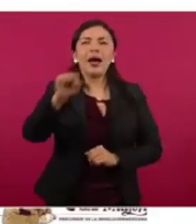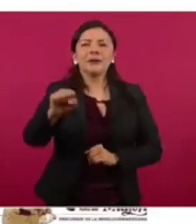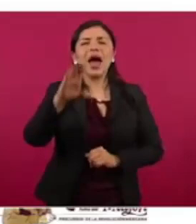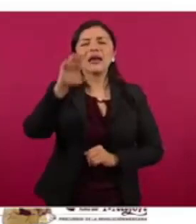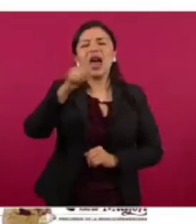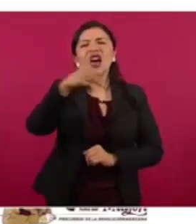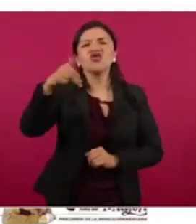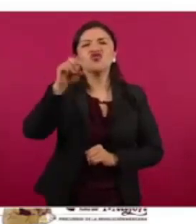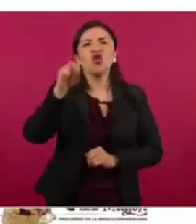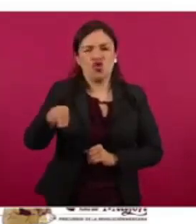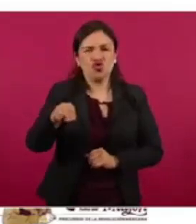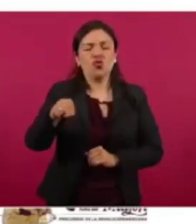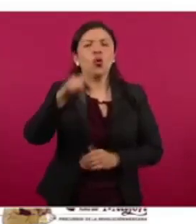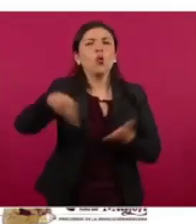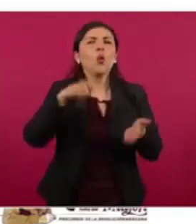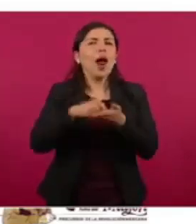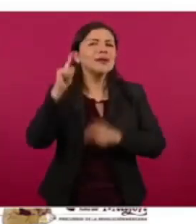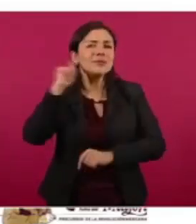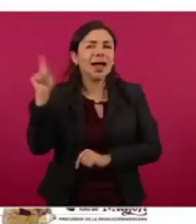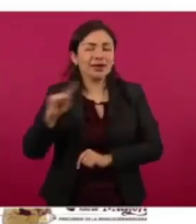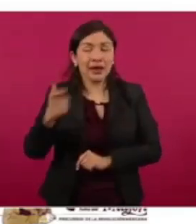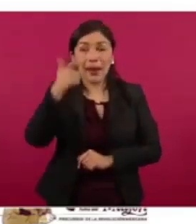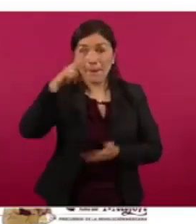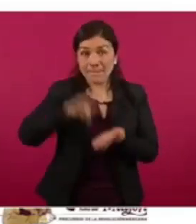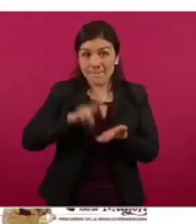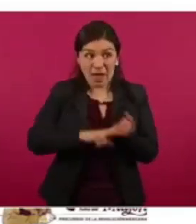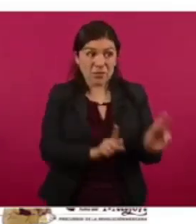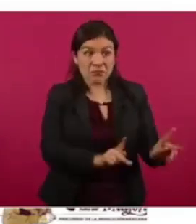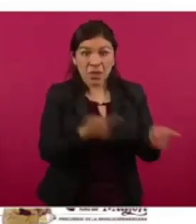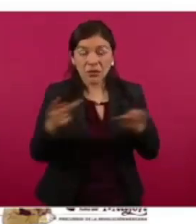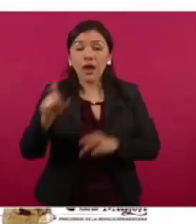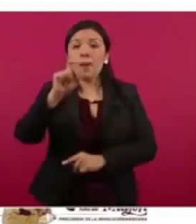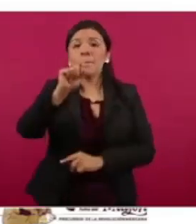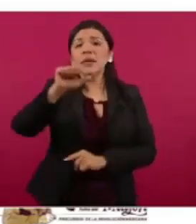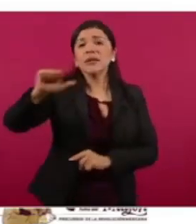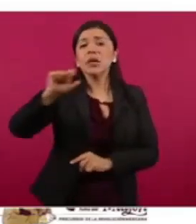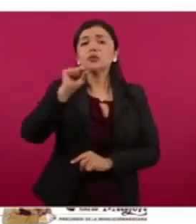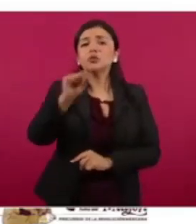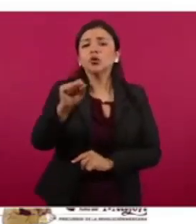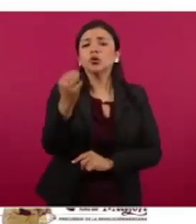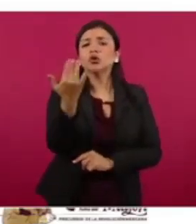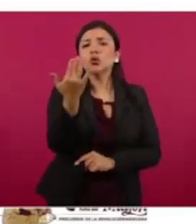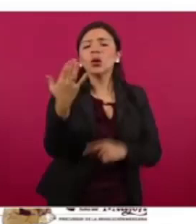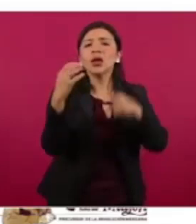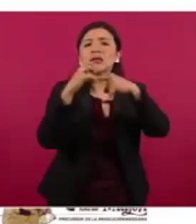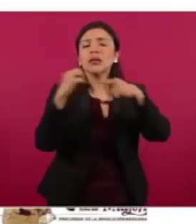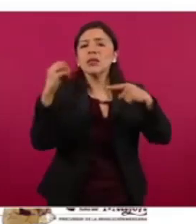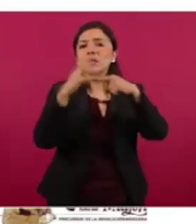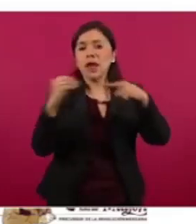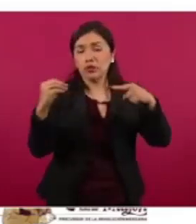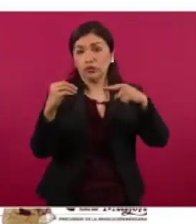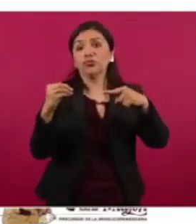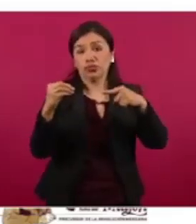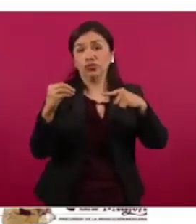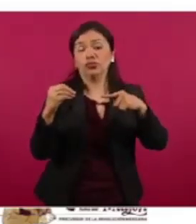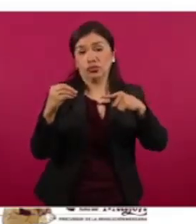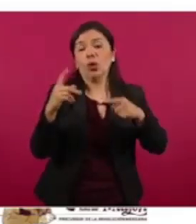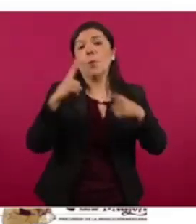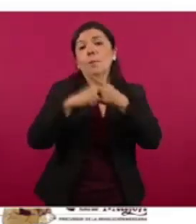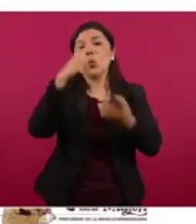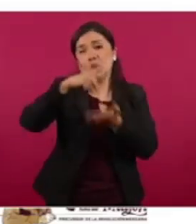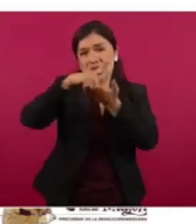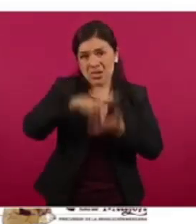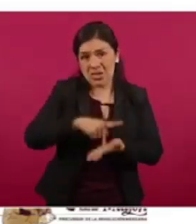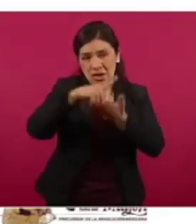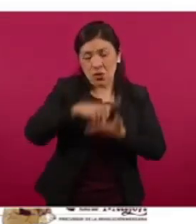Cañón en Momax, Zacatecas, tiene un precio al público de 26 pesos con 50 centavos por kilo, cuando el